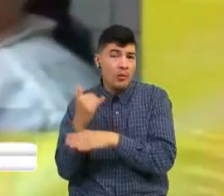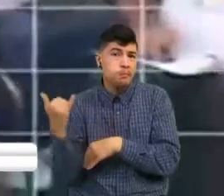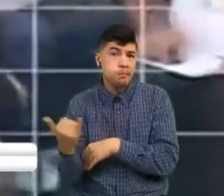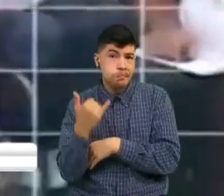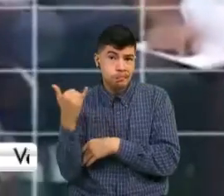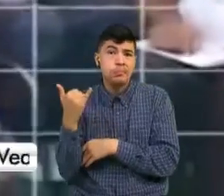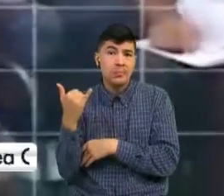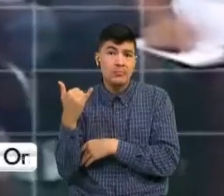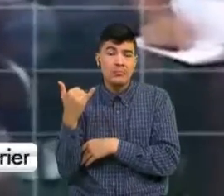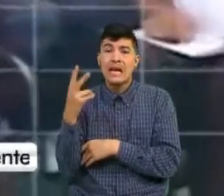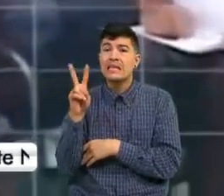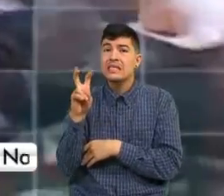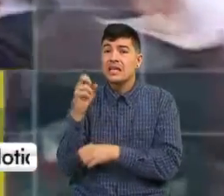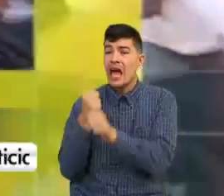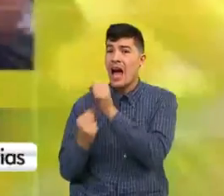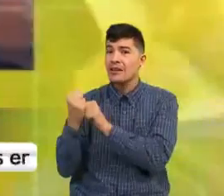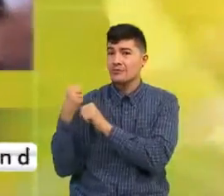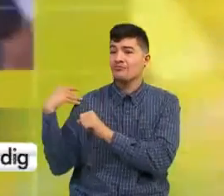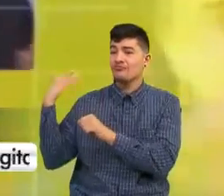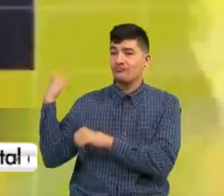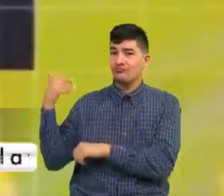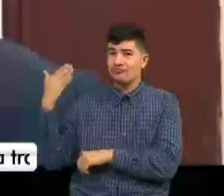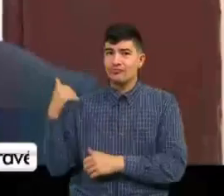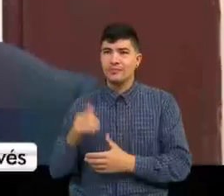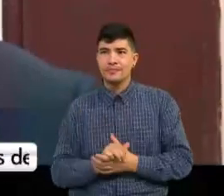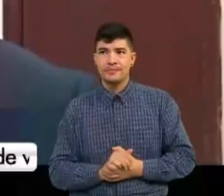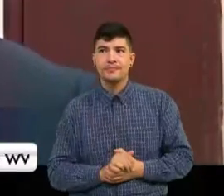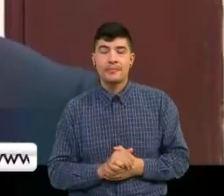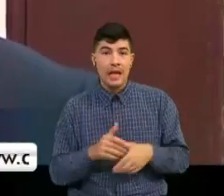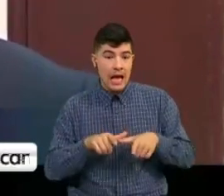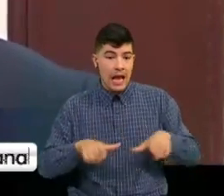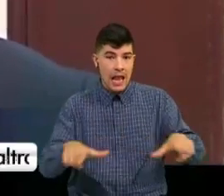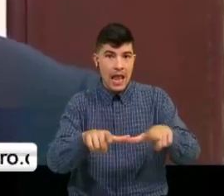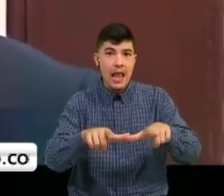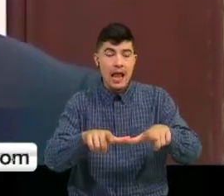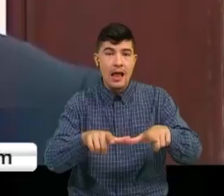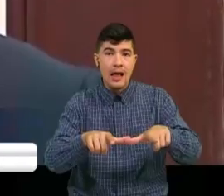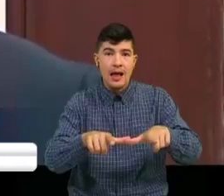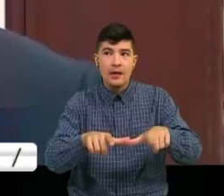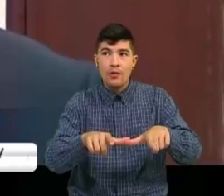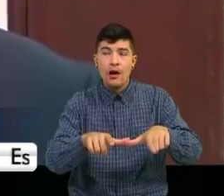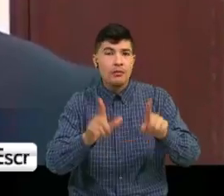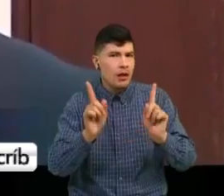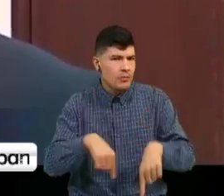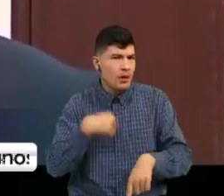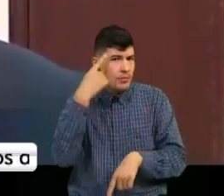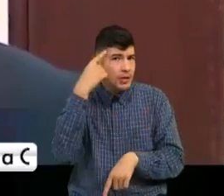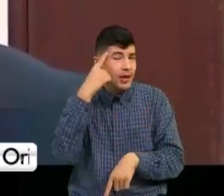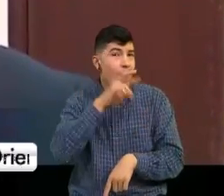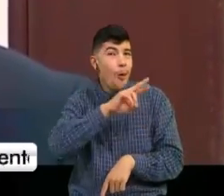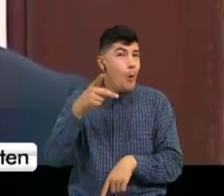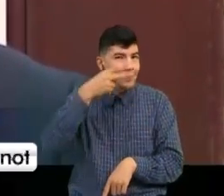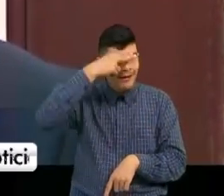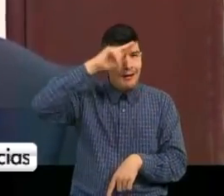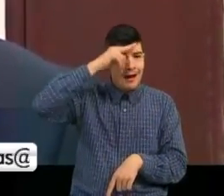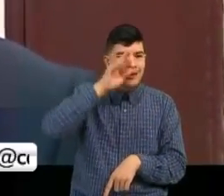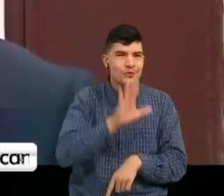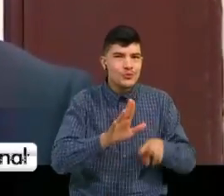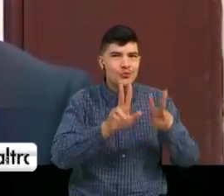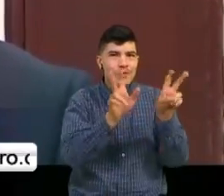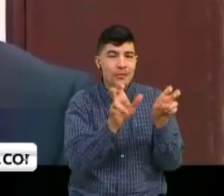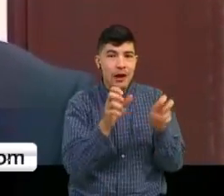registrarse hace 7 años. La sala debe considerar también otra interpretación sobre el tema, y es que